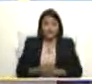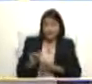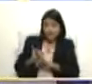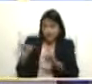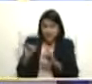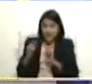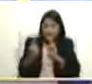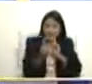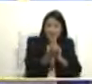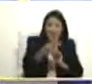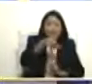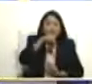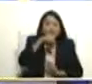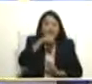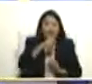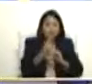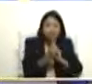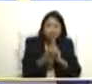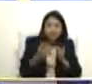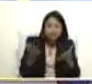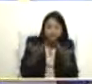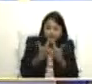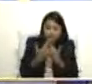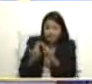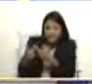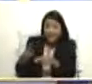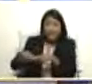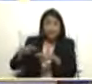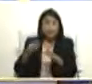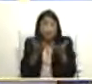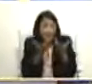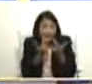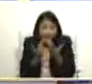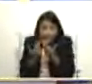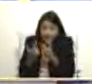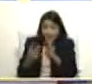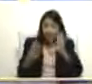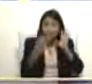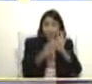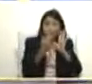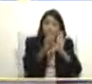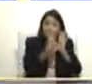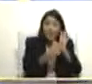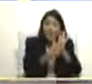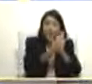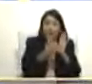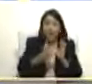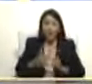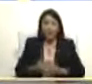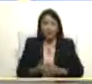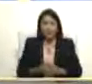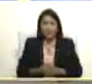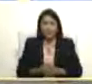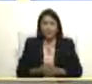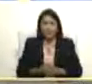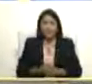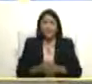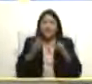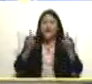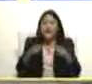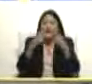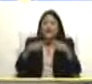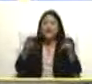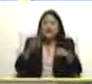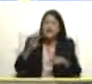nuestras nietas y nietos y todos tenían el mapa pintado y cantaban, el Esequibo